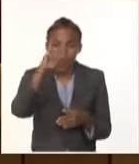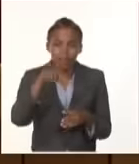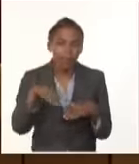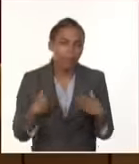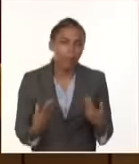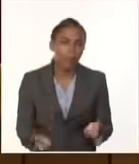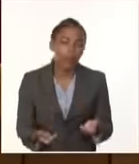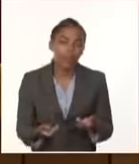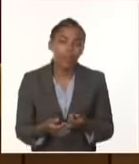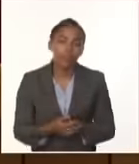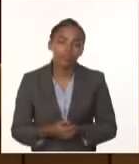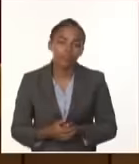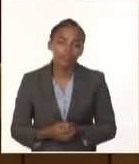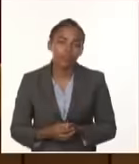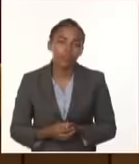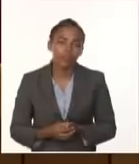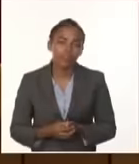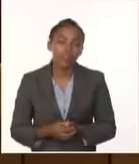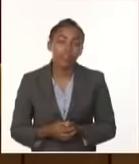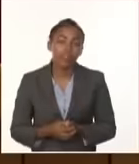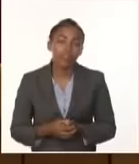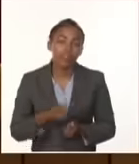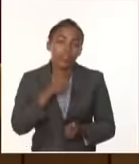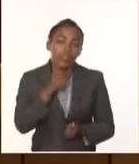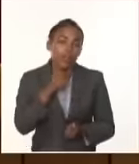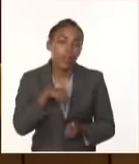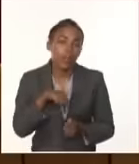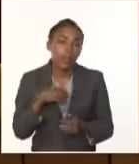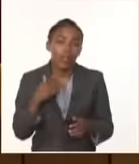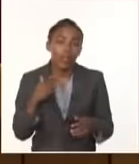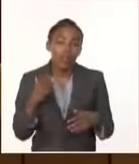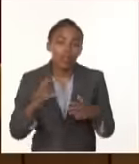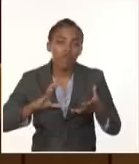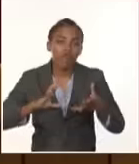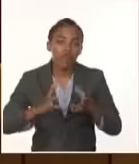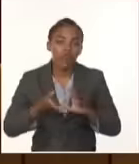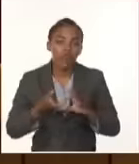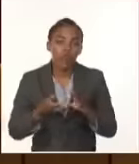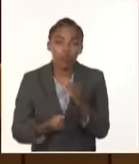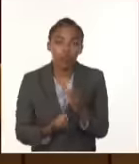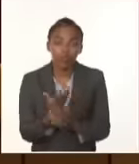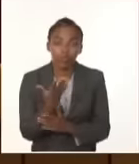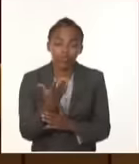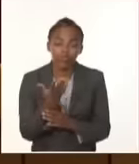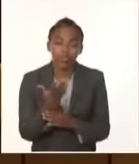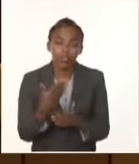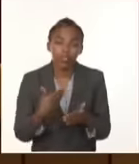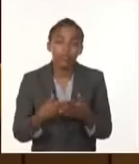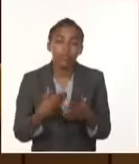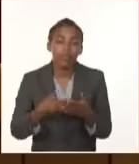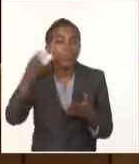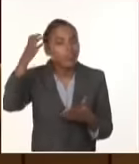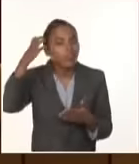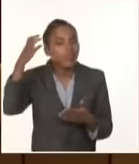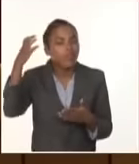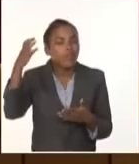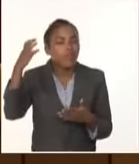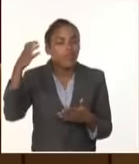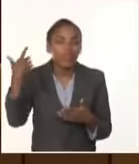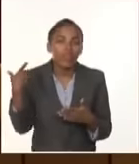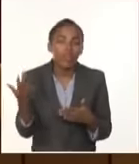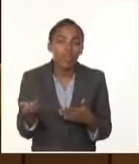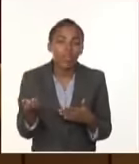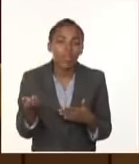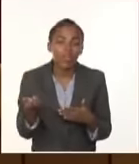de la economía. Sin embargo, la dinámica de formación de ellas en el sector estatal ha sido prácticamente